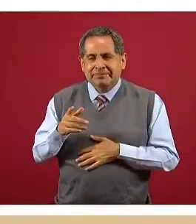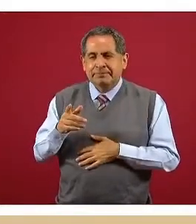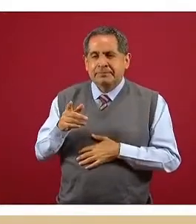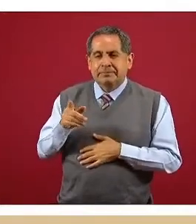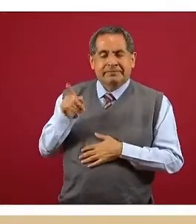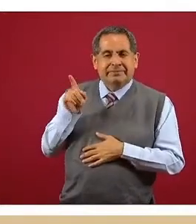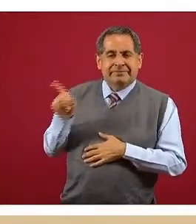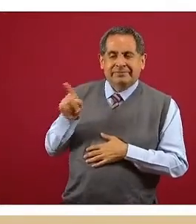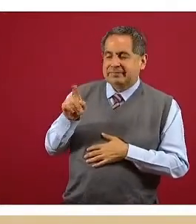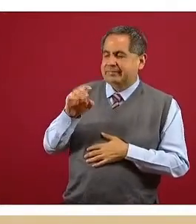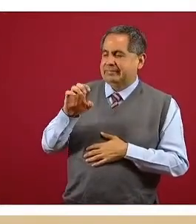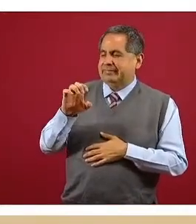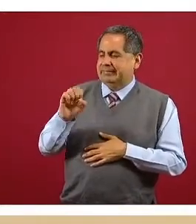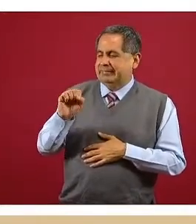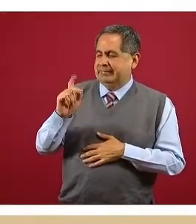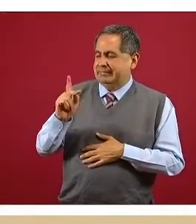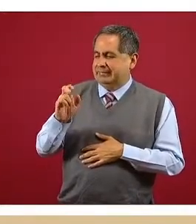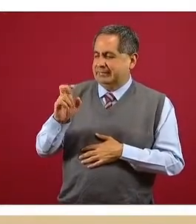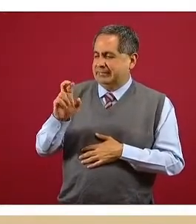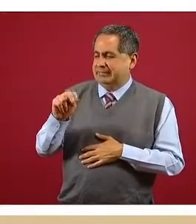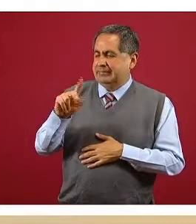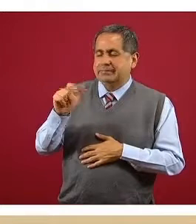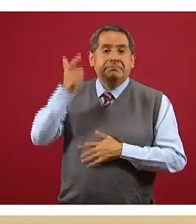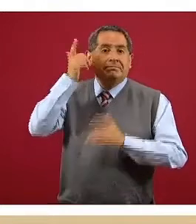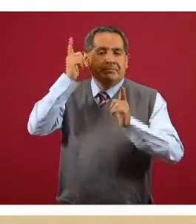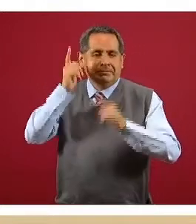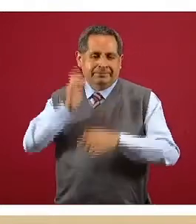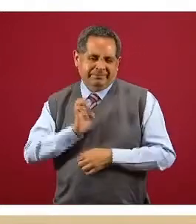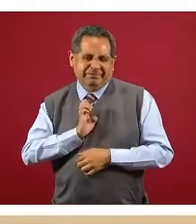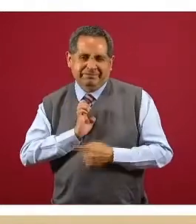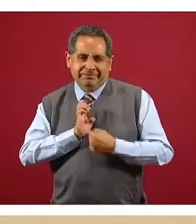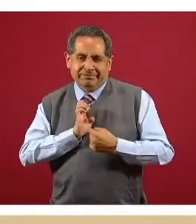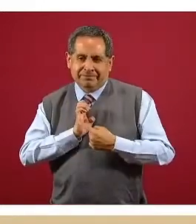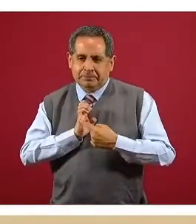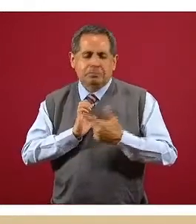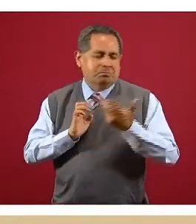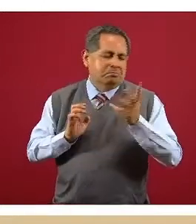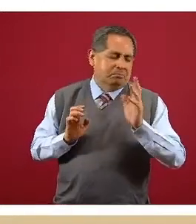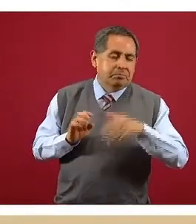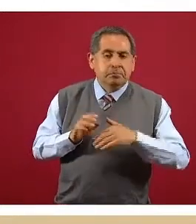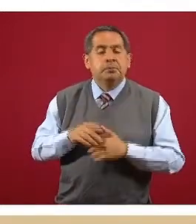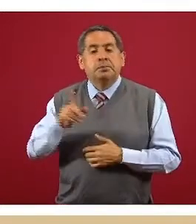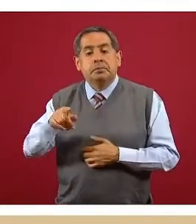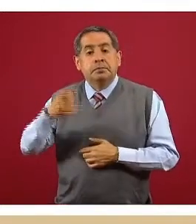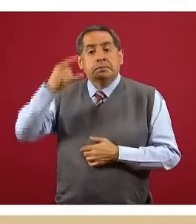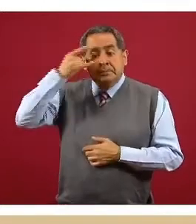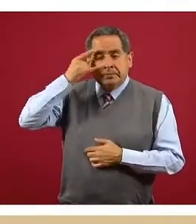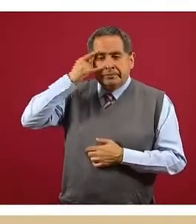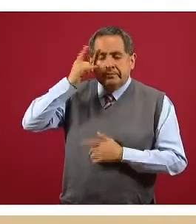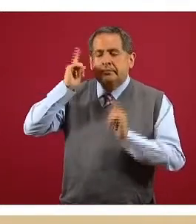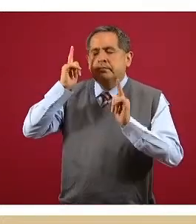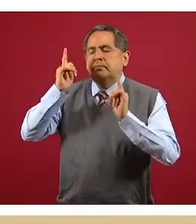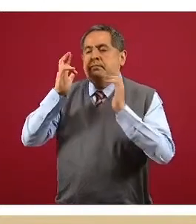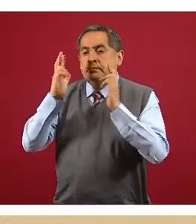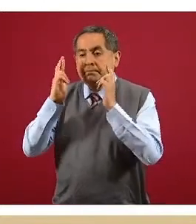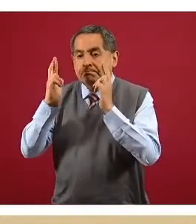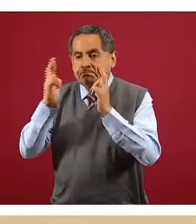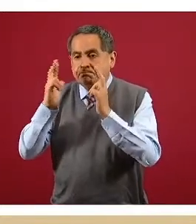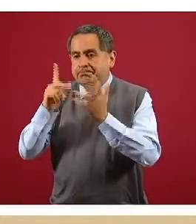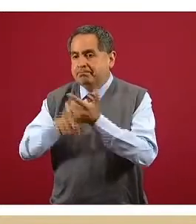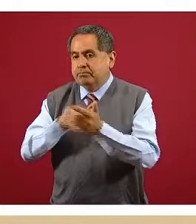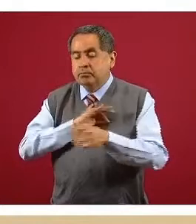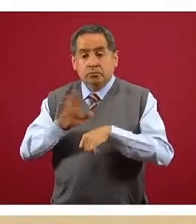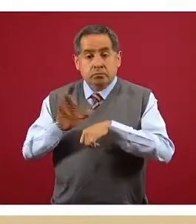verde, Esperanza se presenta en Campeche. Eso quiere decir que sí hay esperanza, porque esta epidemia